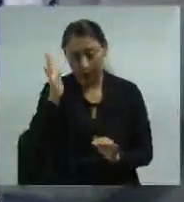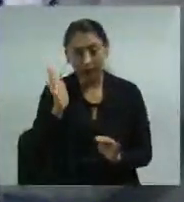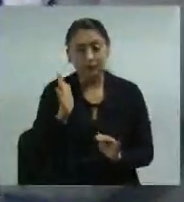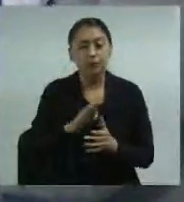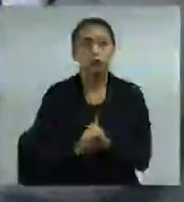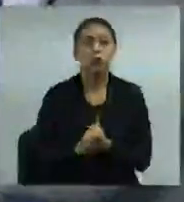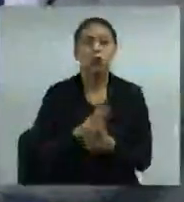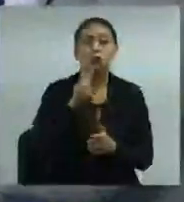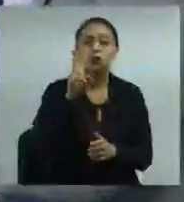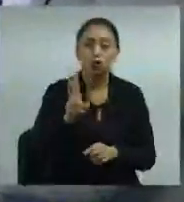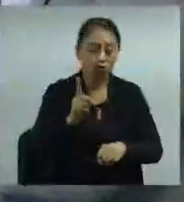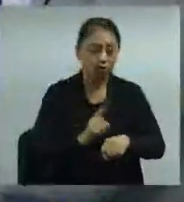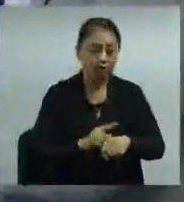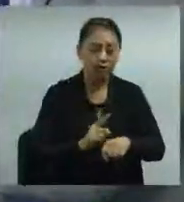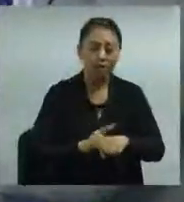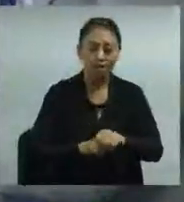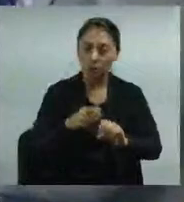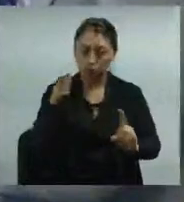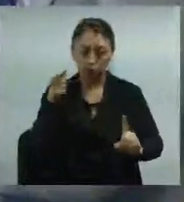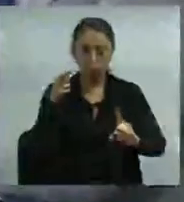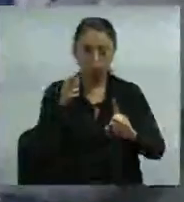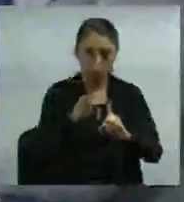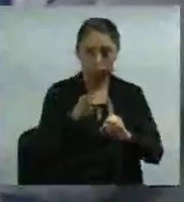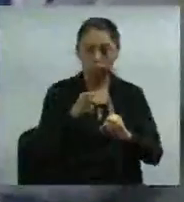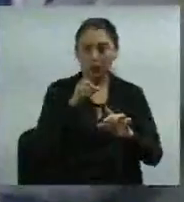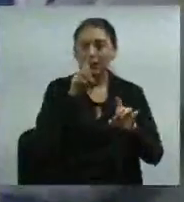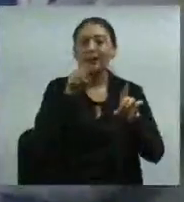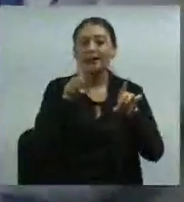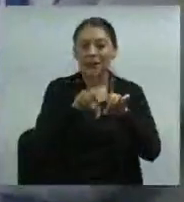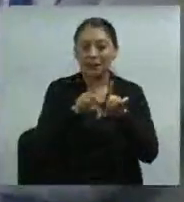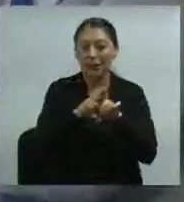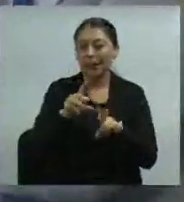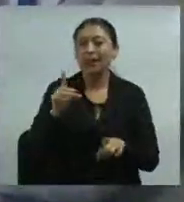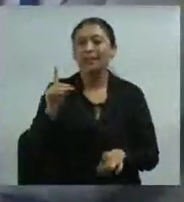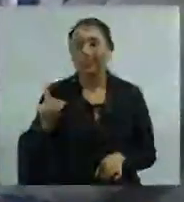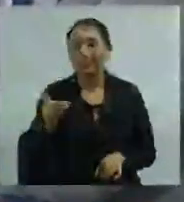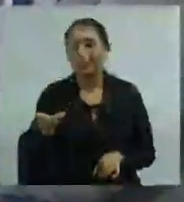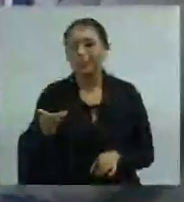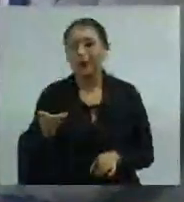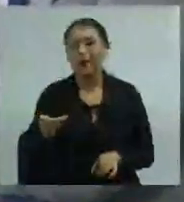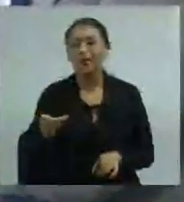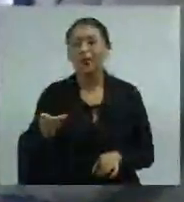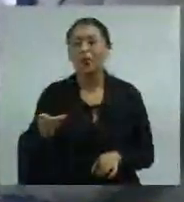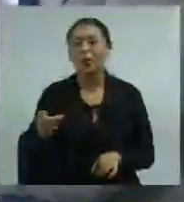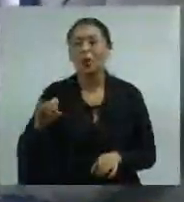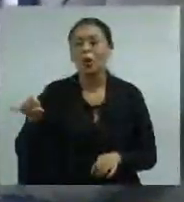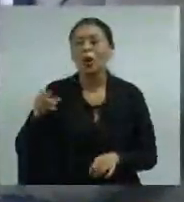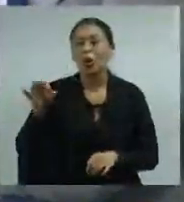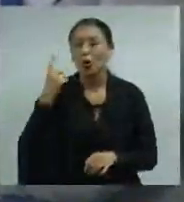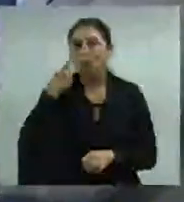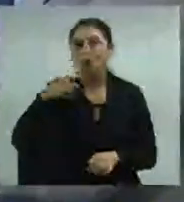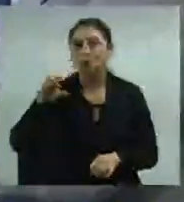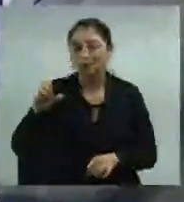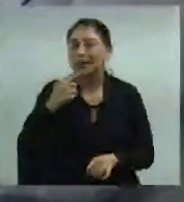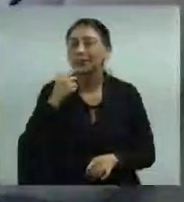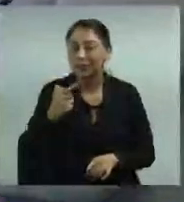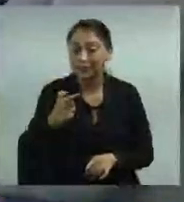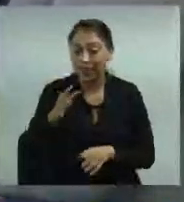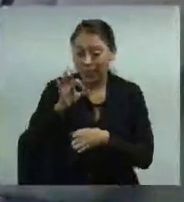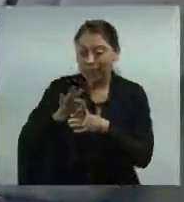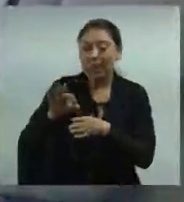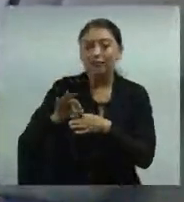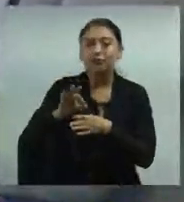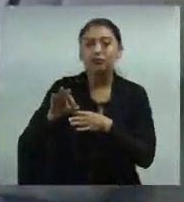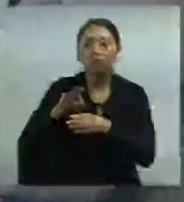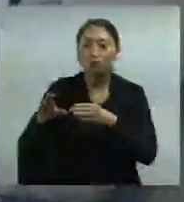momentos reales en esto, y yo creo que el diputado Chico, con todo respeto menciono su nombre, lo dijo. La función del Consejo